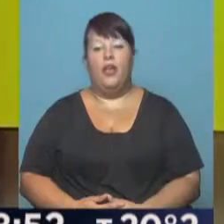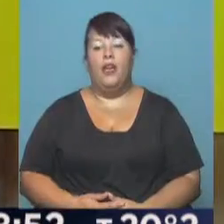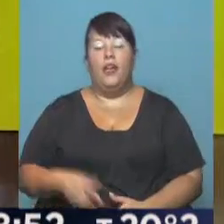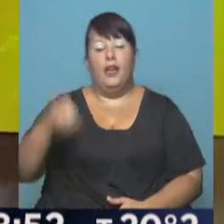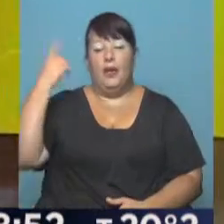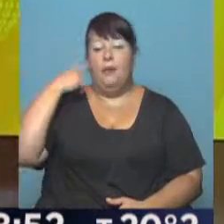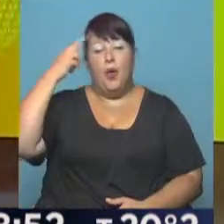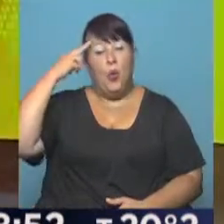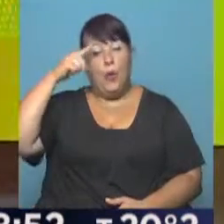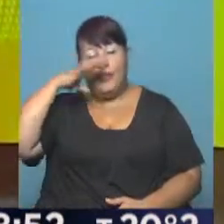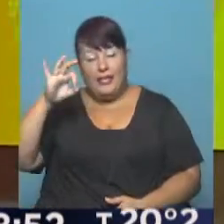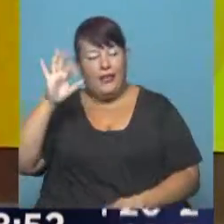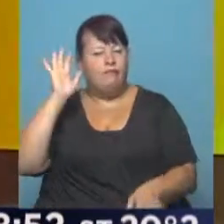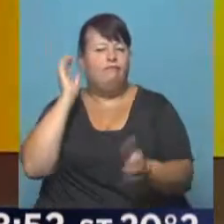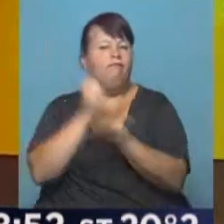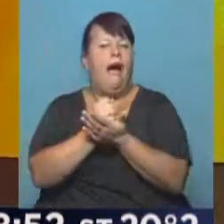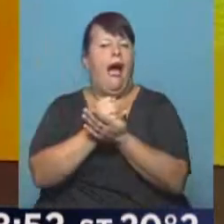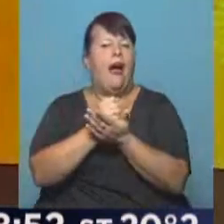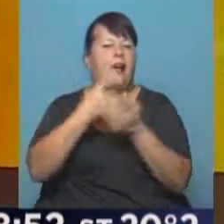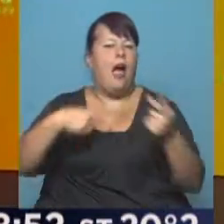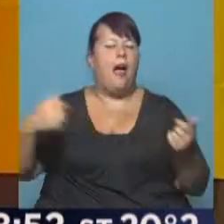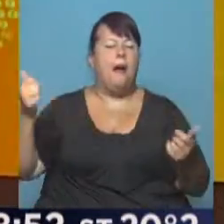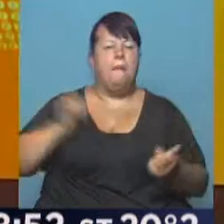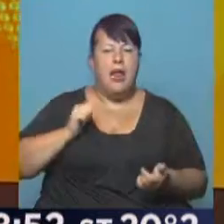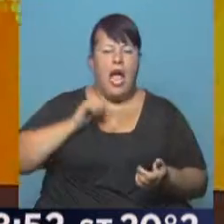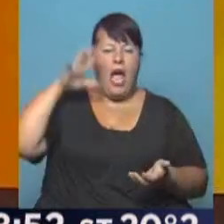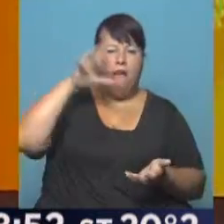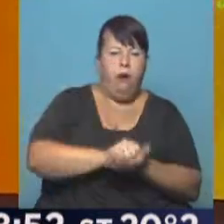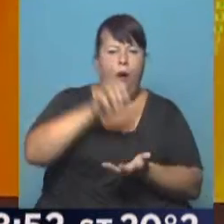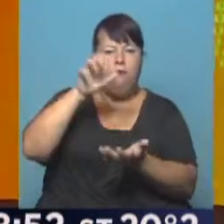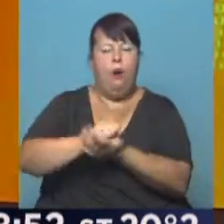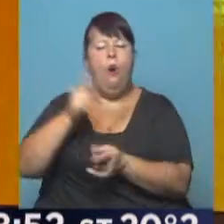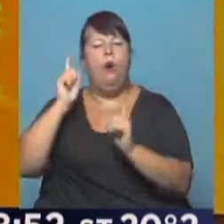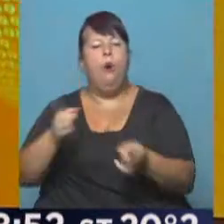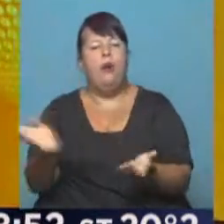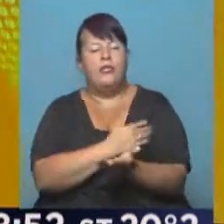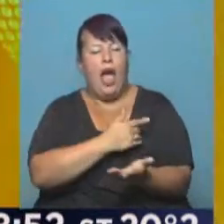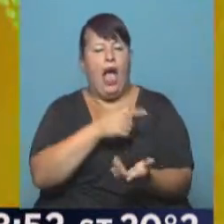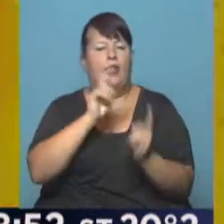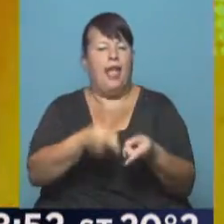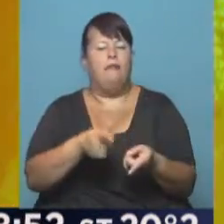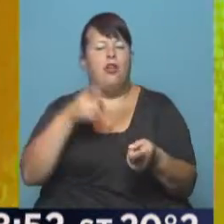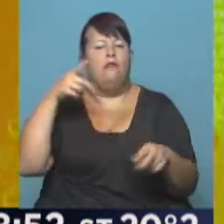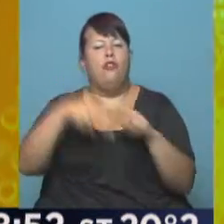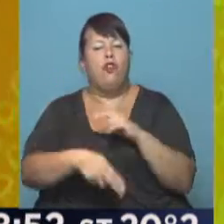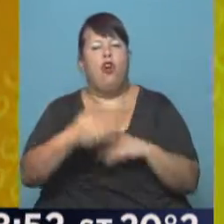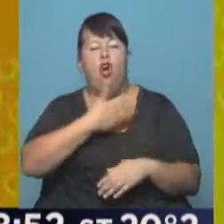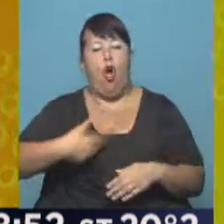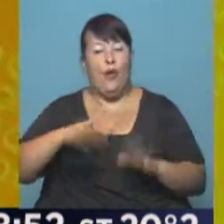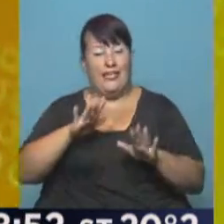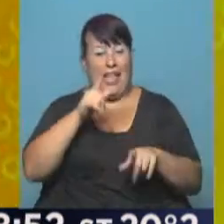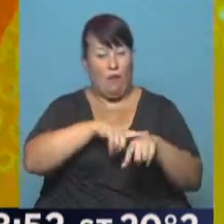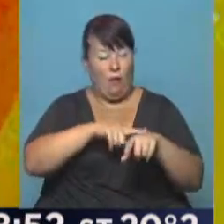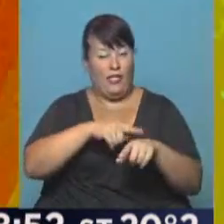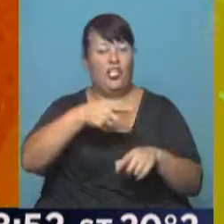La década del 70 estuvo signada por distintos golpes militares y distintos movimientos que fueron rompiendo con los gobiernos que estaban de